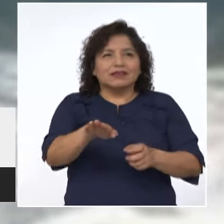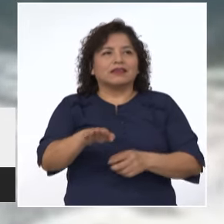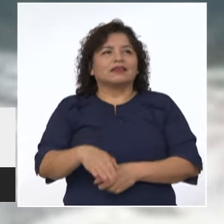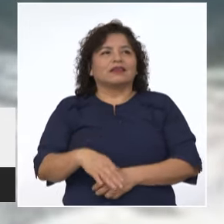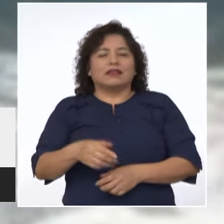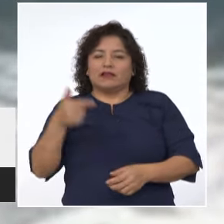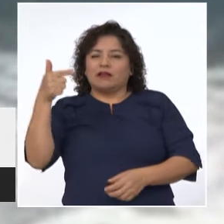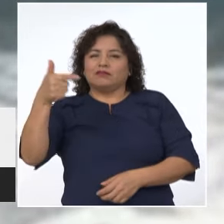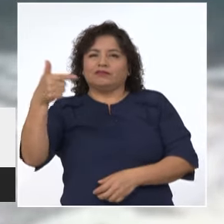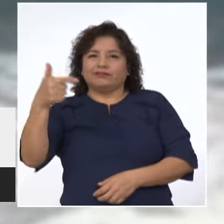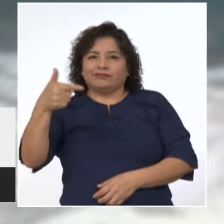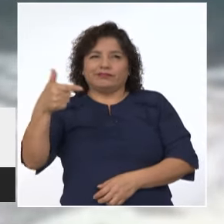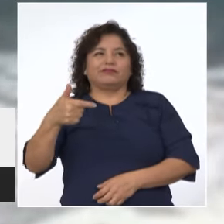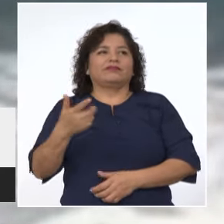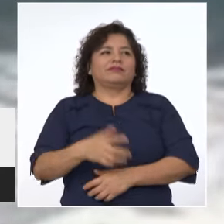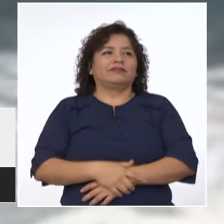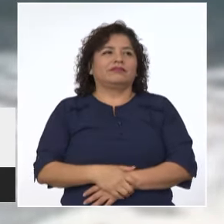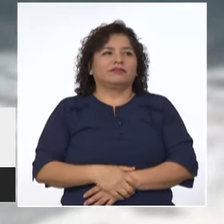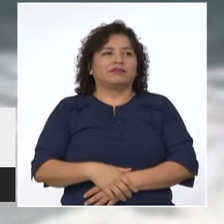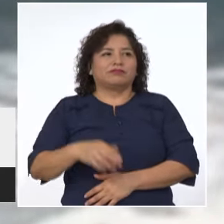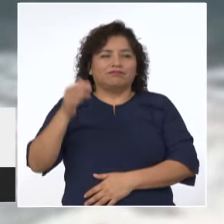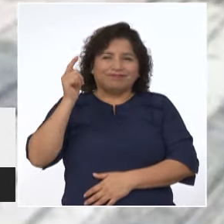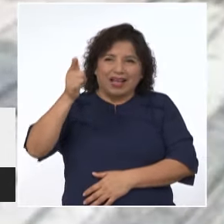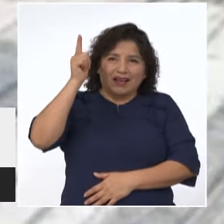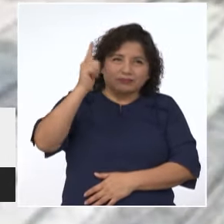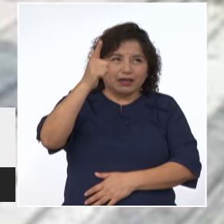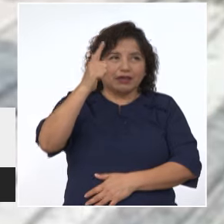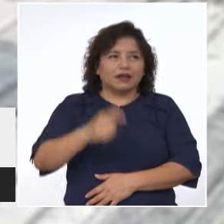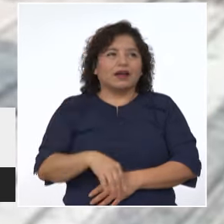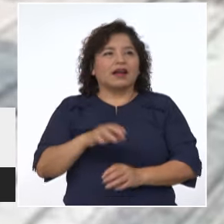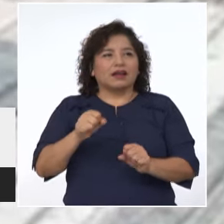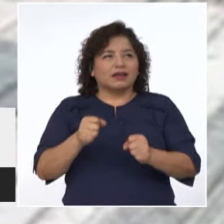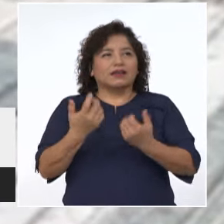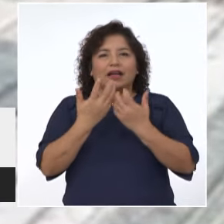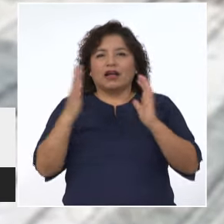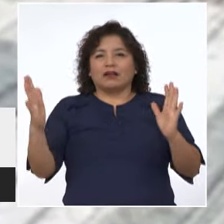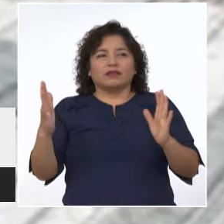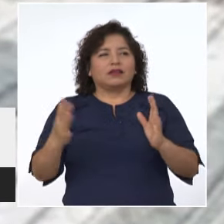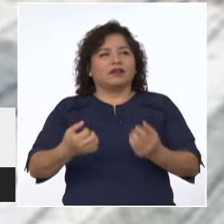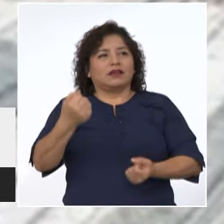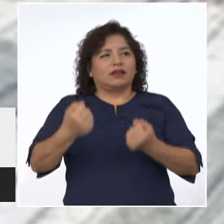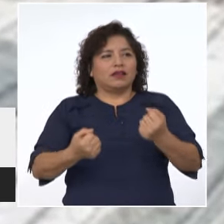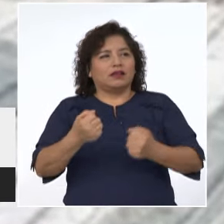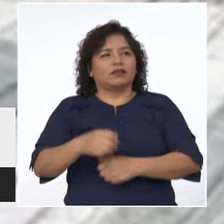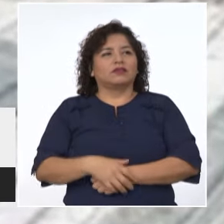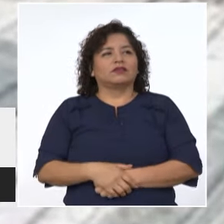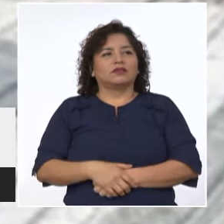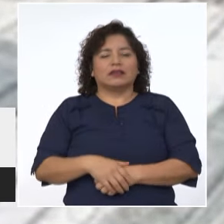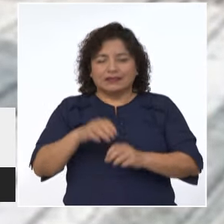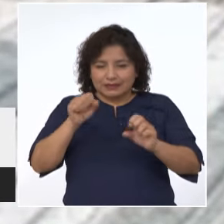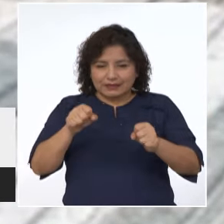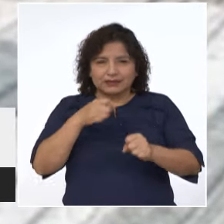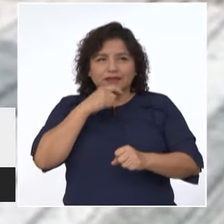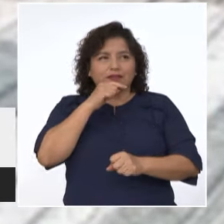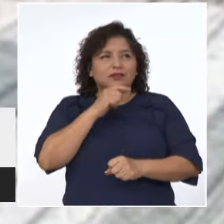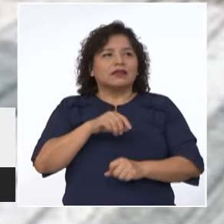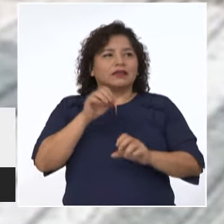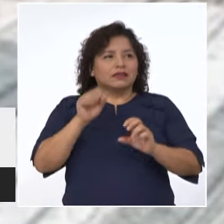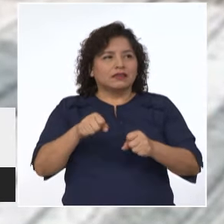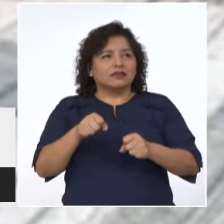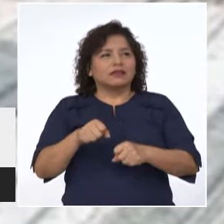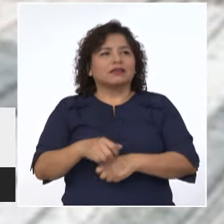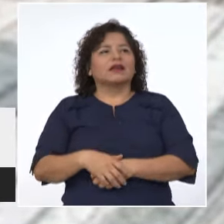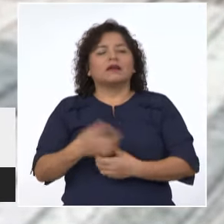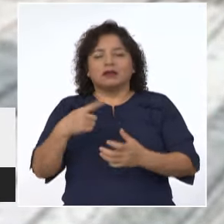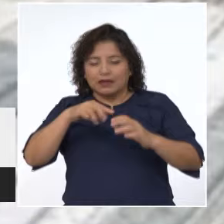la amenazaron con sus armas, dispararon y abrieron la puerta de la conductora. La hicieron salir para revisar el